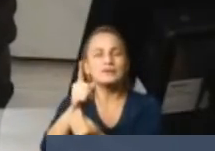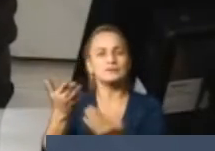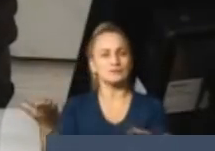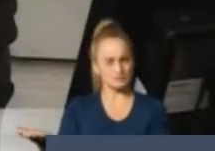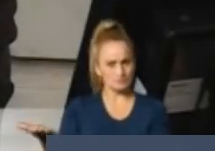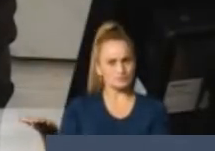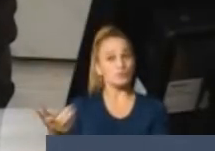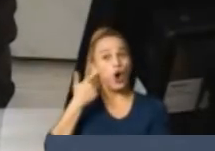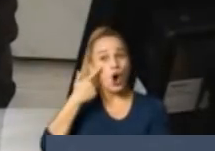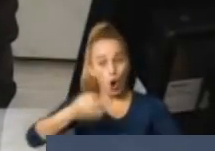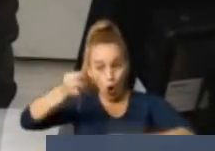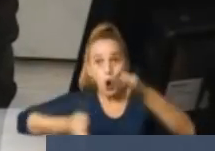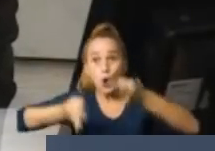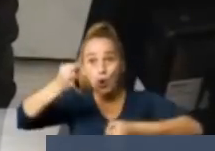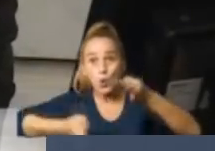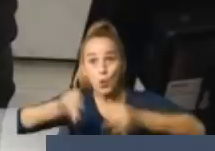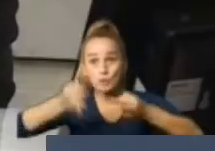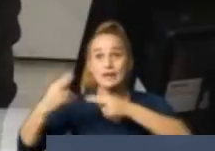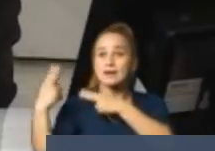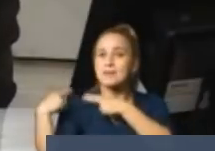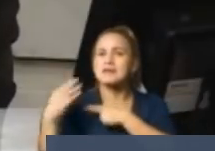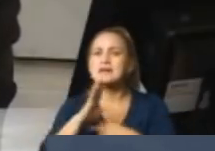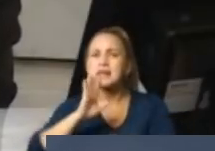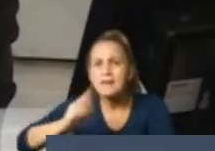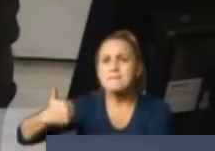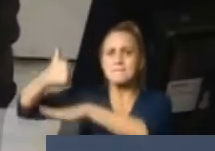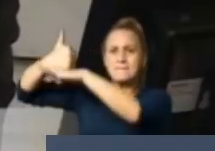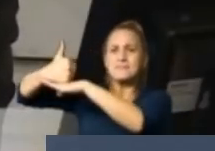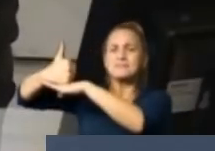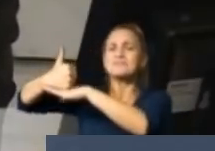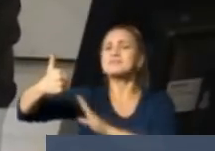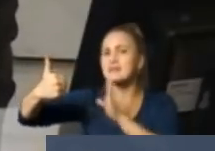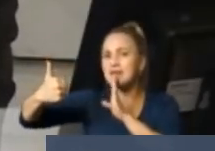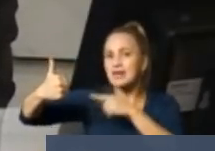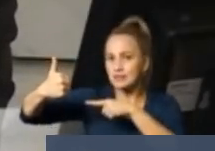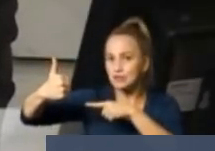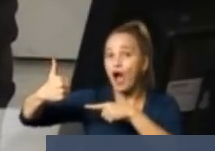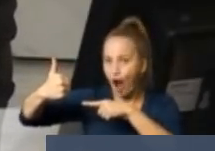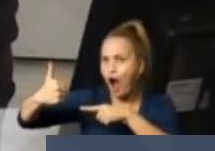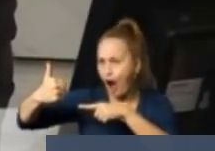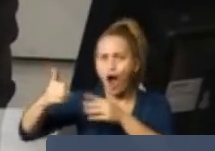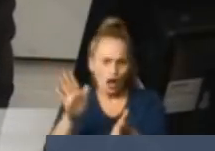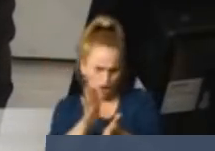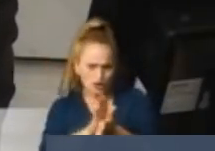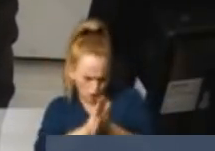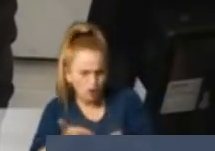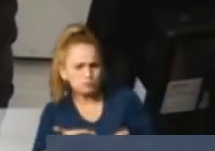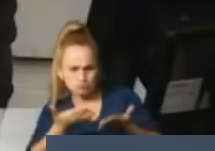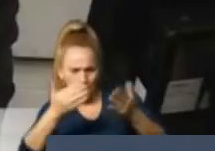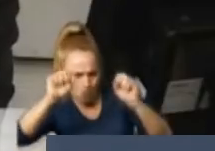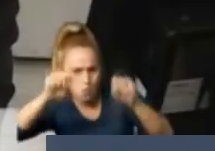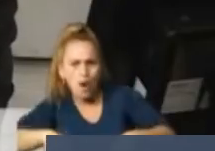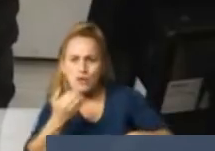Y ahí va el juicio de responsabilidad. ¿Quién es el jefe de la institución que permite que su